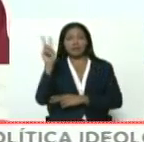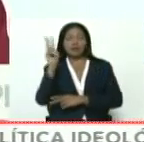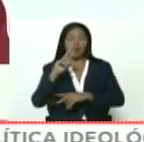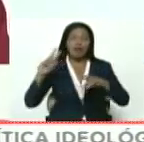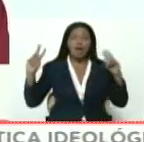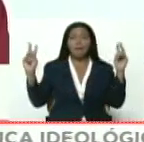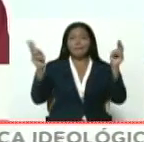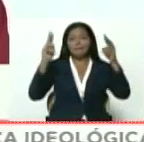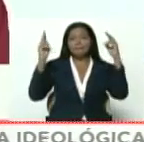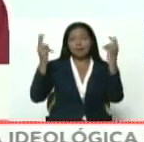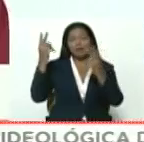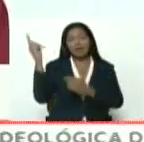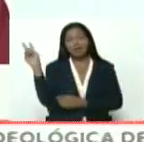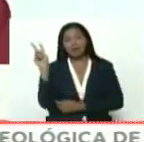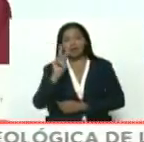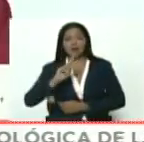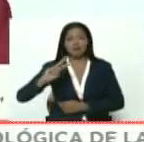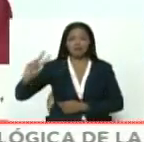Venezuela,